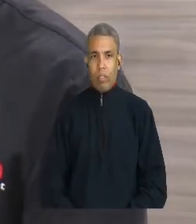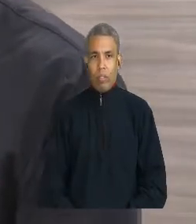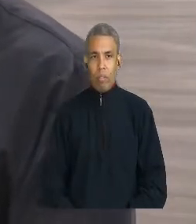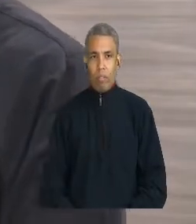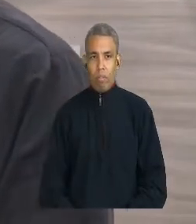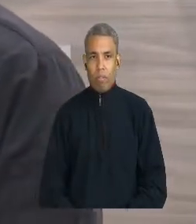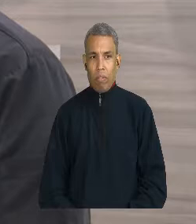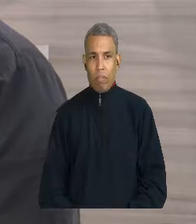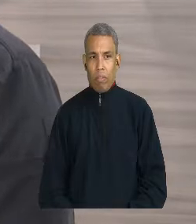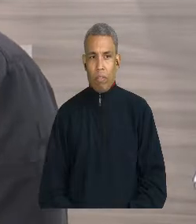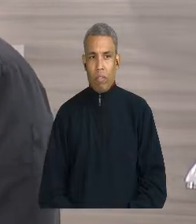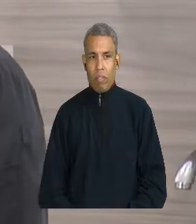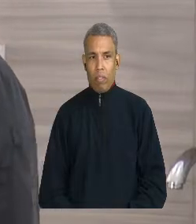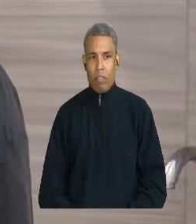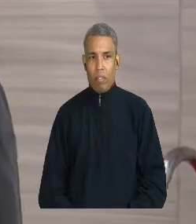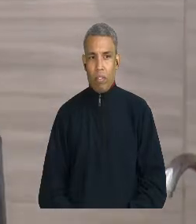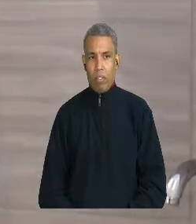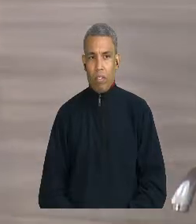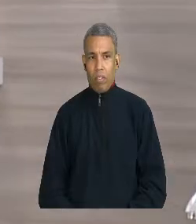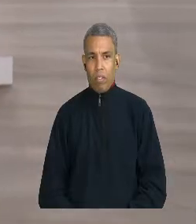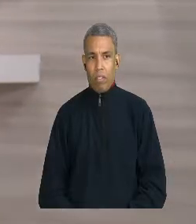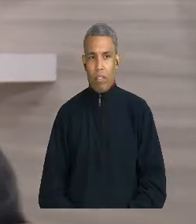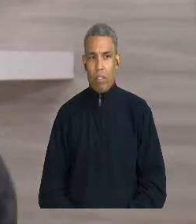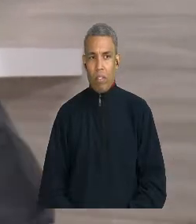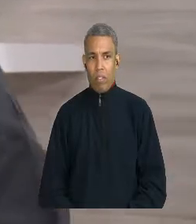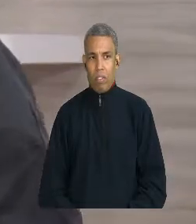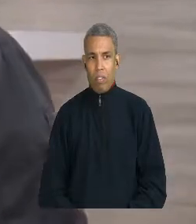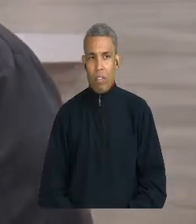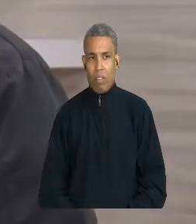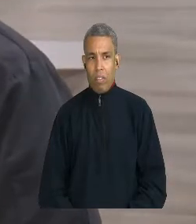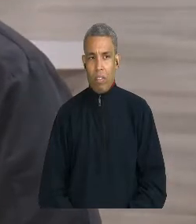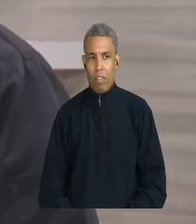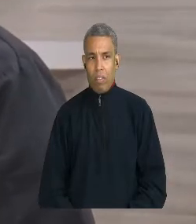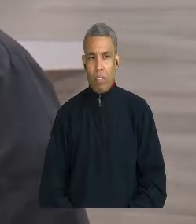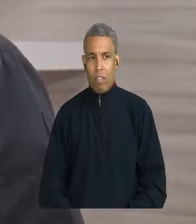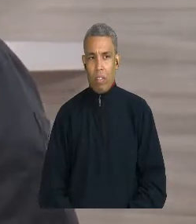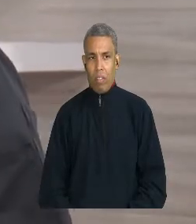Mm-hmm. Regálame la mayonesa, porfa. Voy.